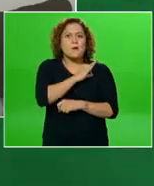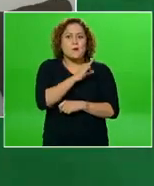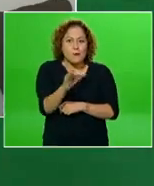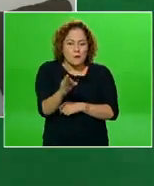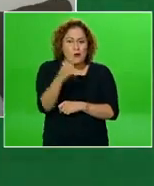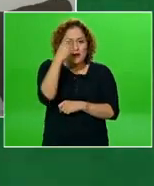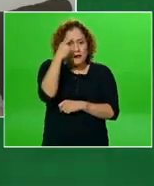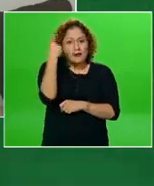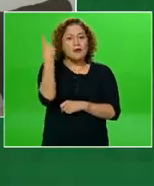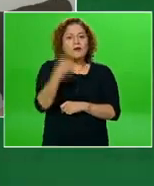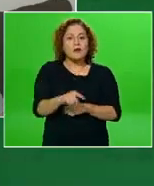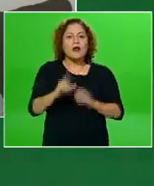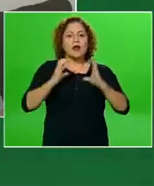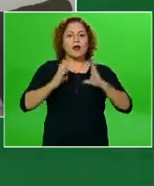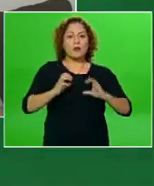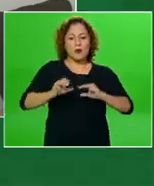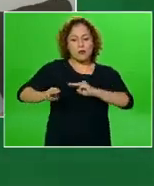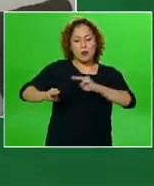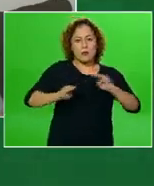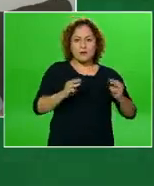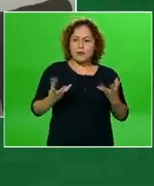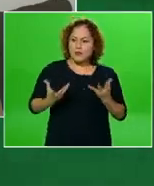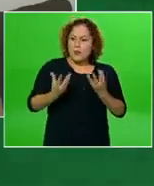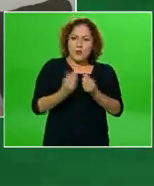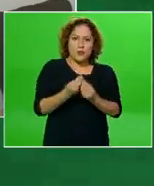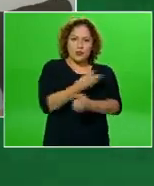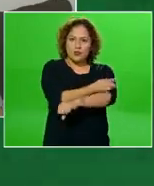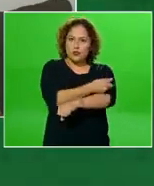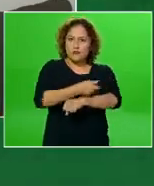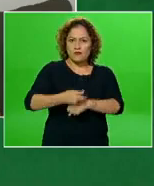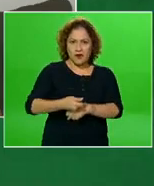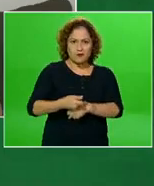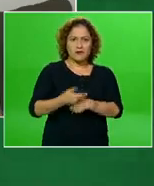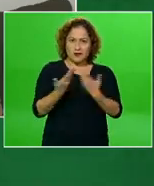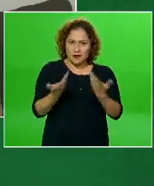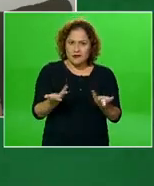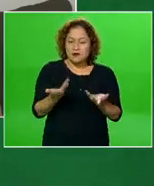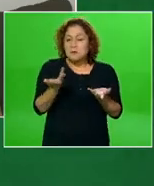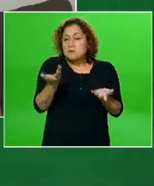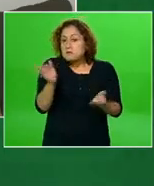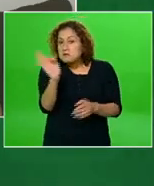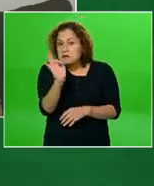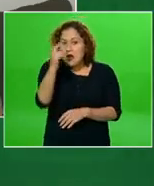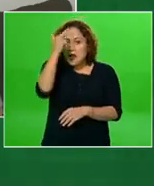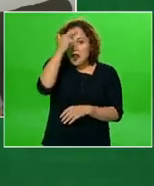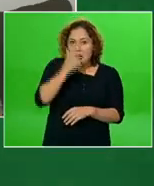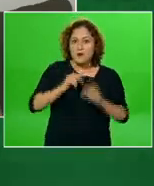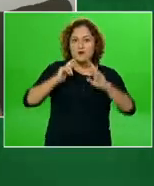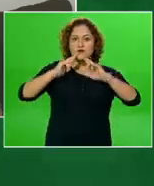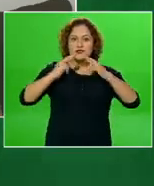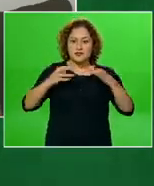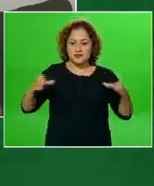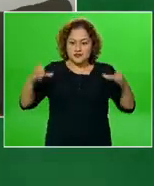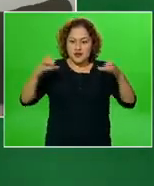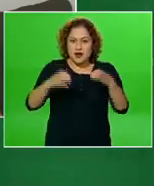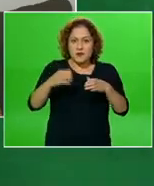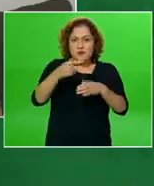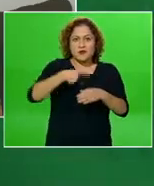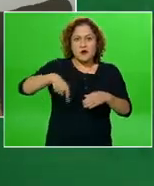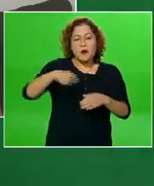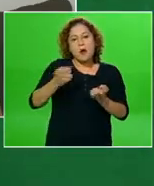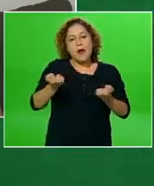tiempo de movimiento en un tiempo familiar cada tablet o cada 10 minutos de jugar en familia y de participar y al mismo tiempo